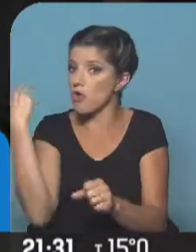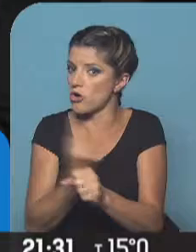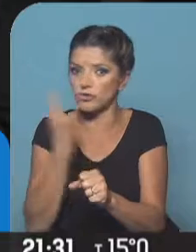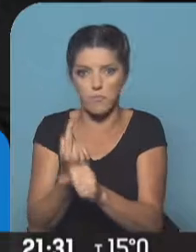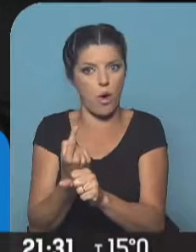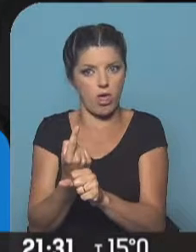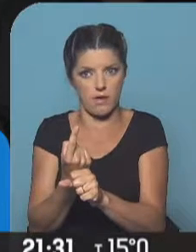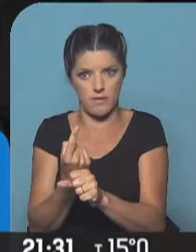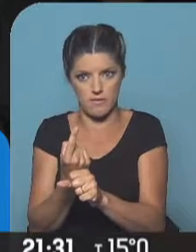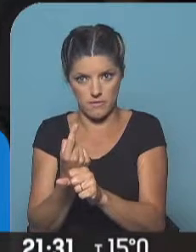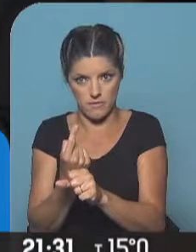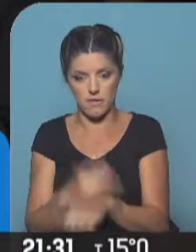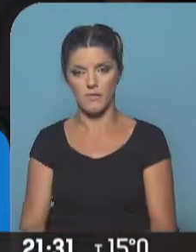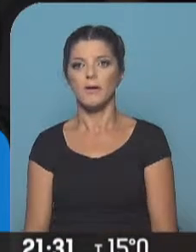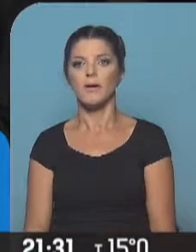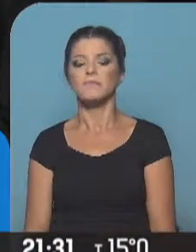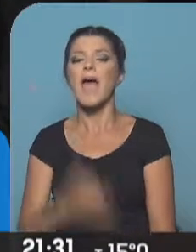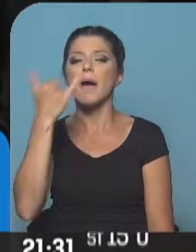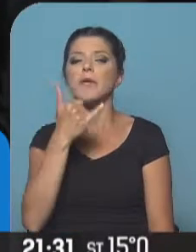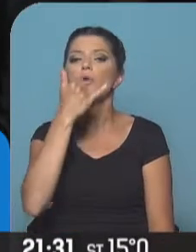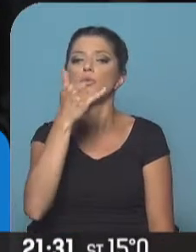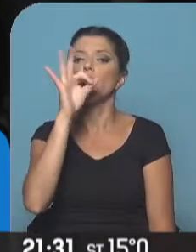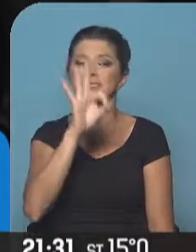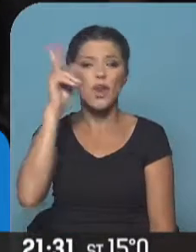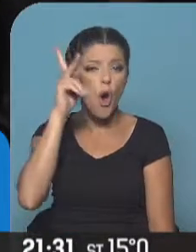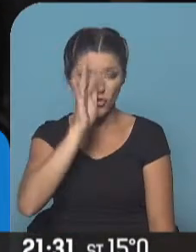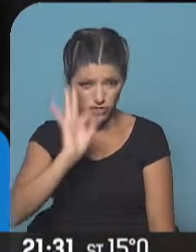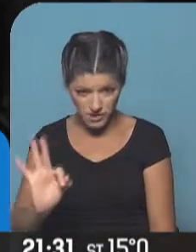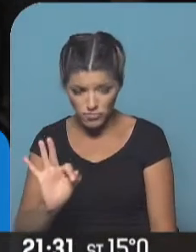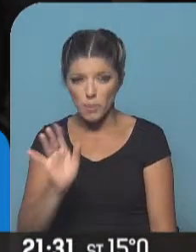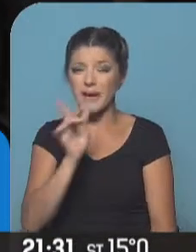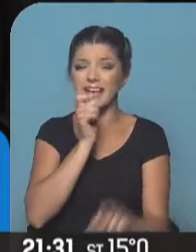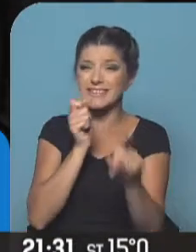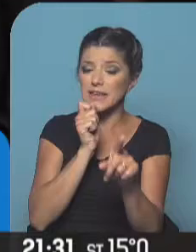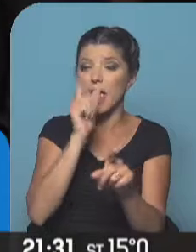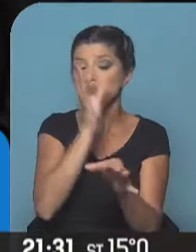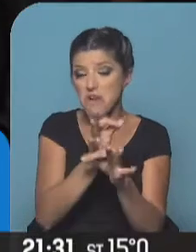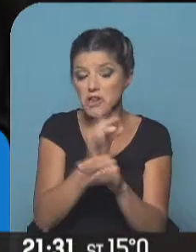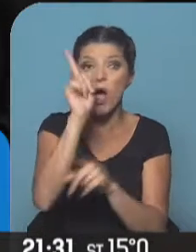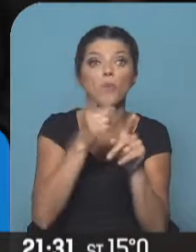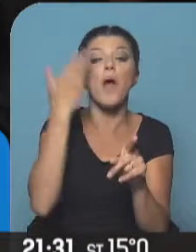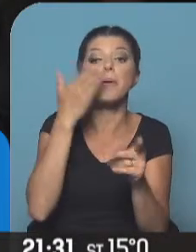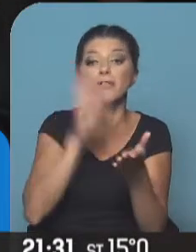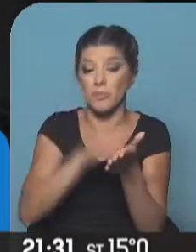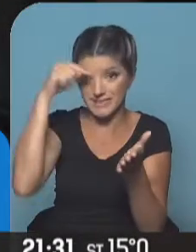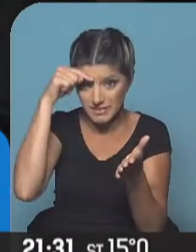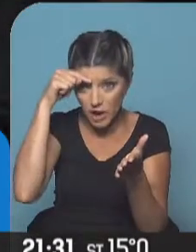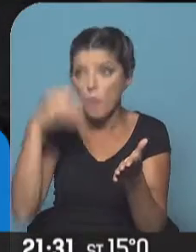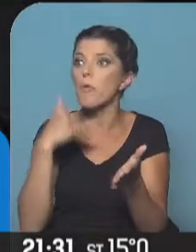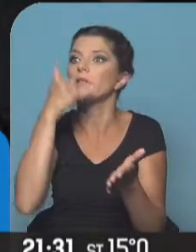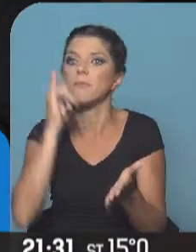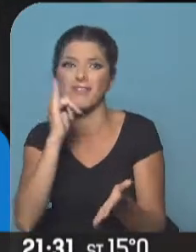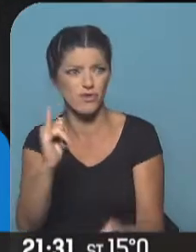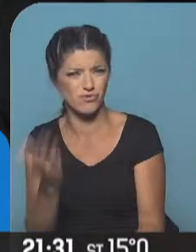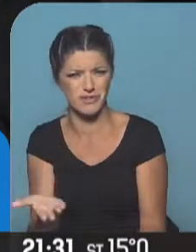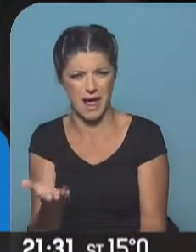un 0800 para que se radicaran denuncias si alguien en una escuela hablaba de esa situación.